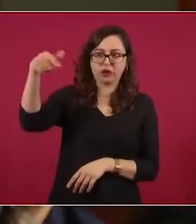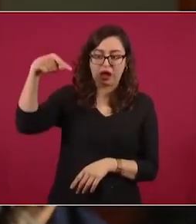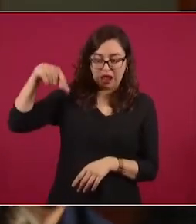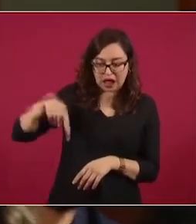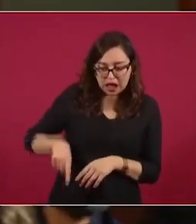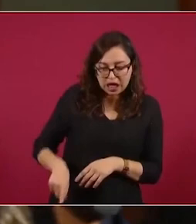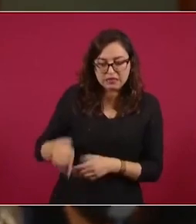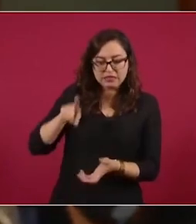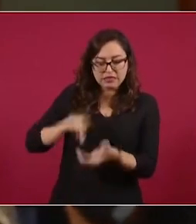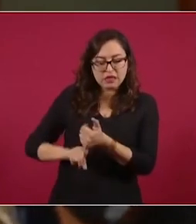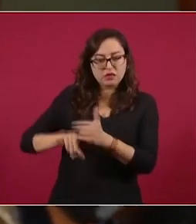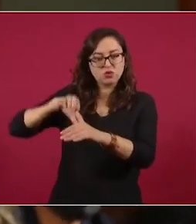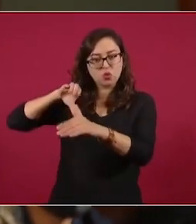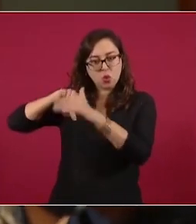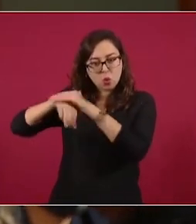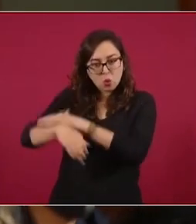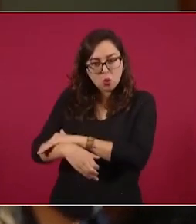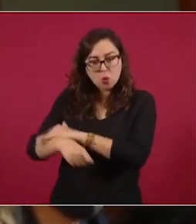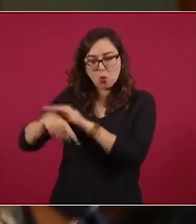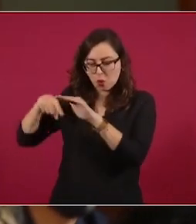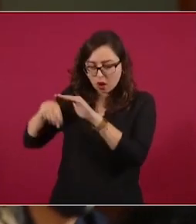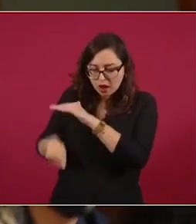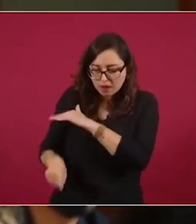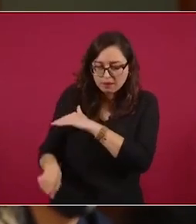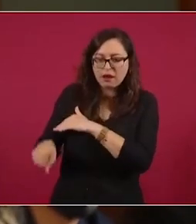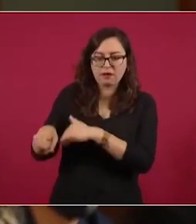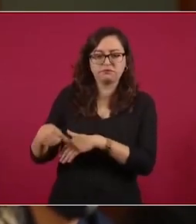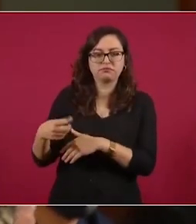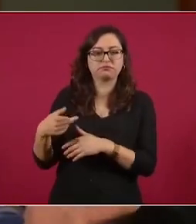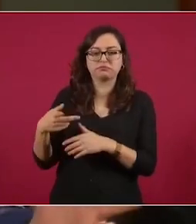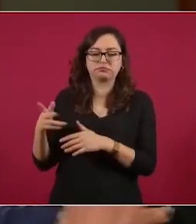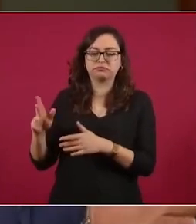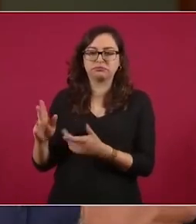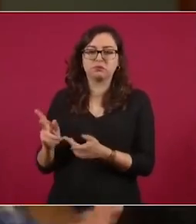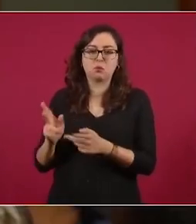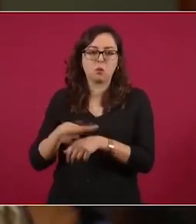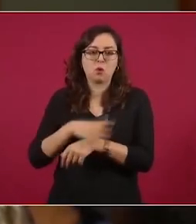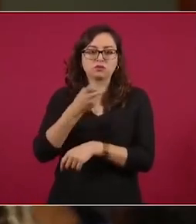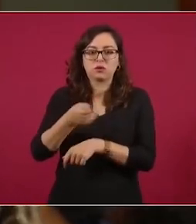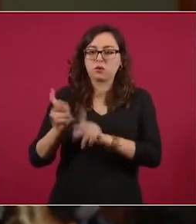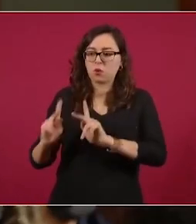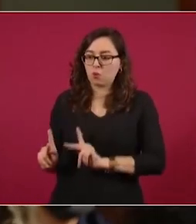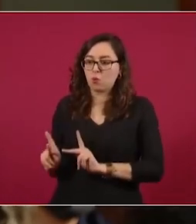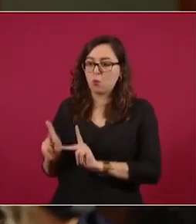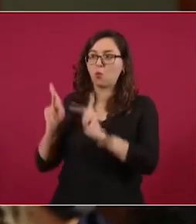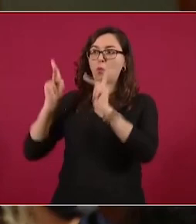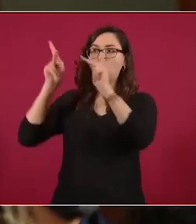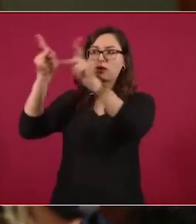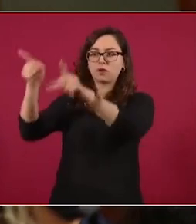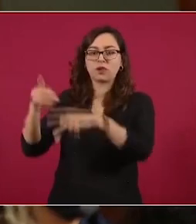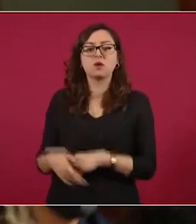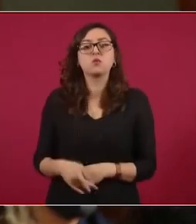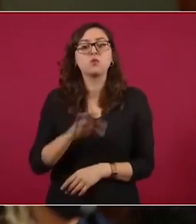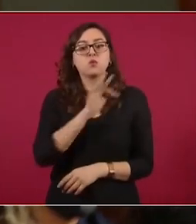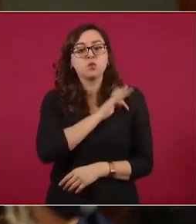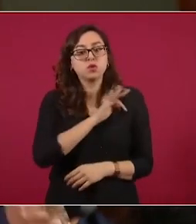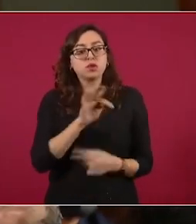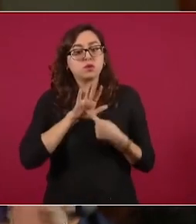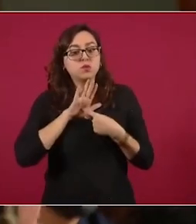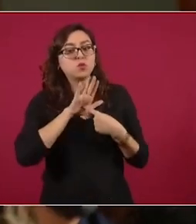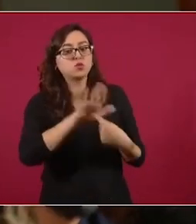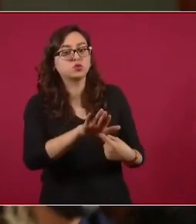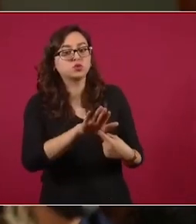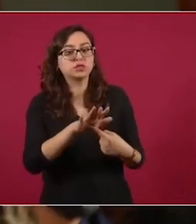cavernas. Sería muy bueno ver o mostrar a las estructuras de ingeniería, porque